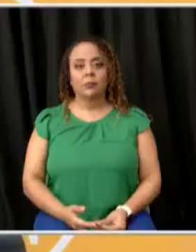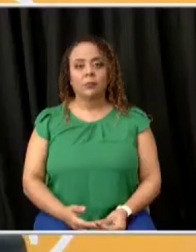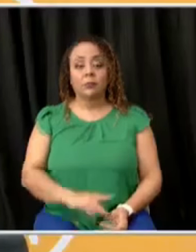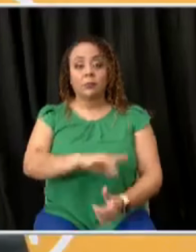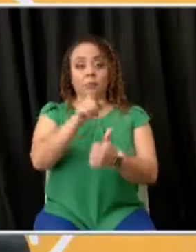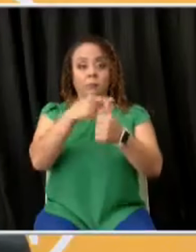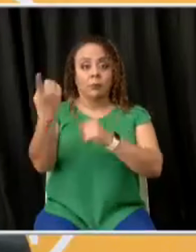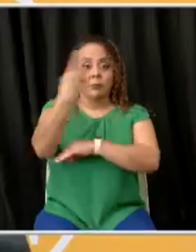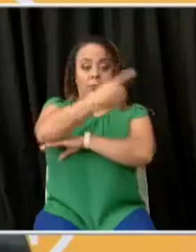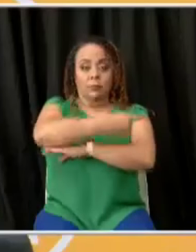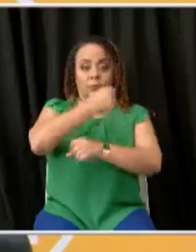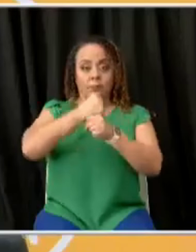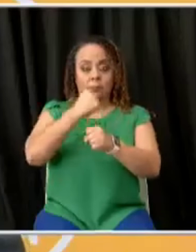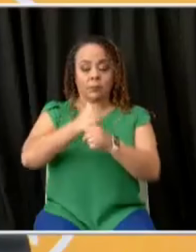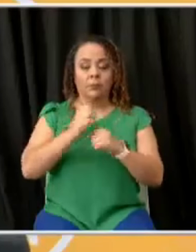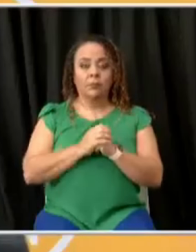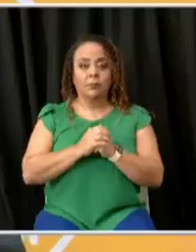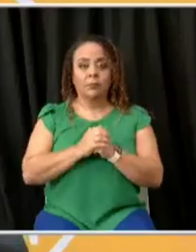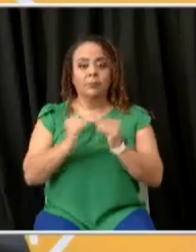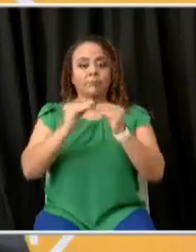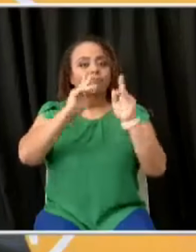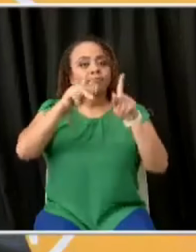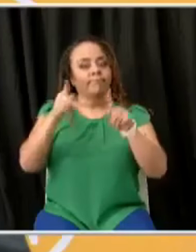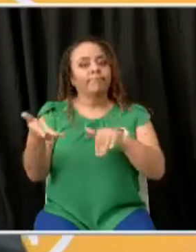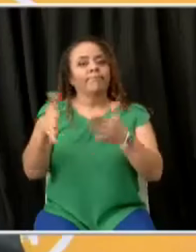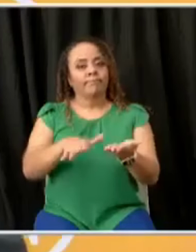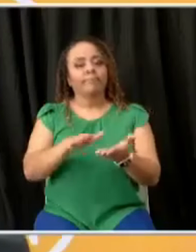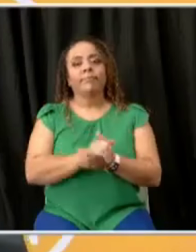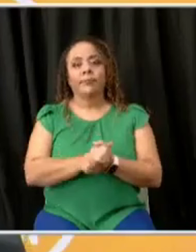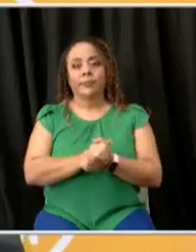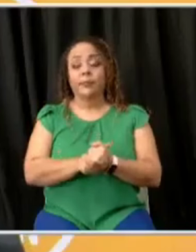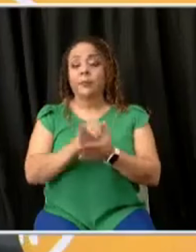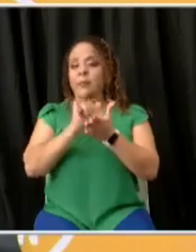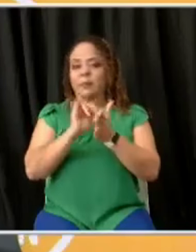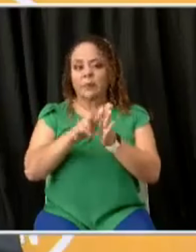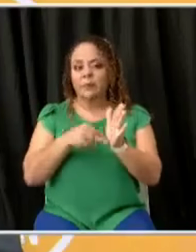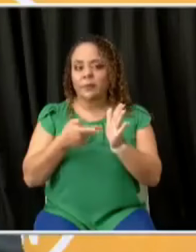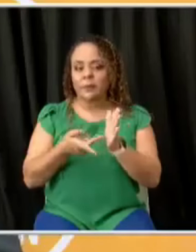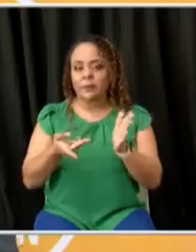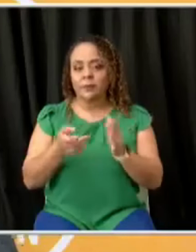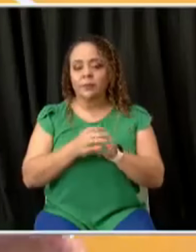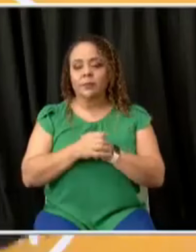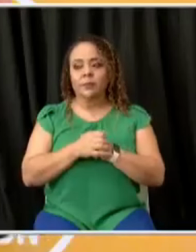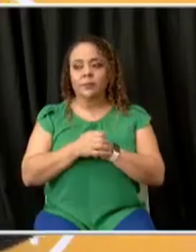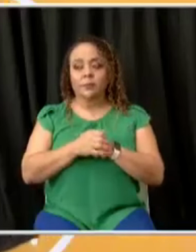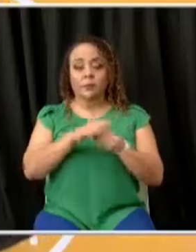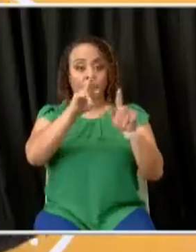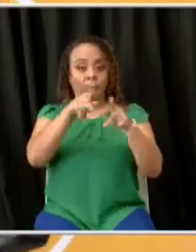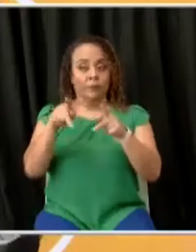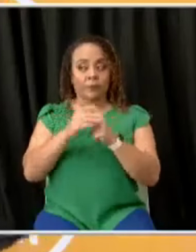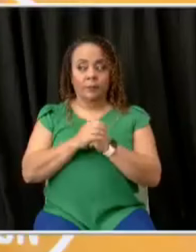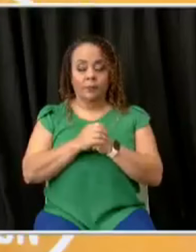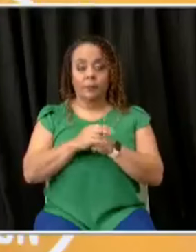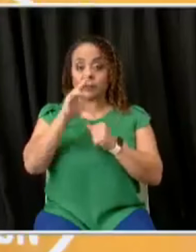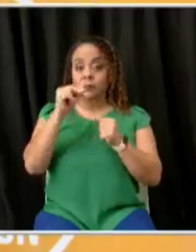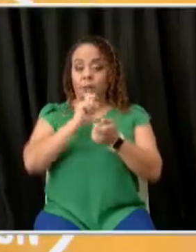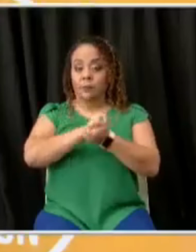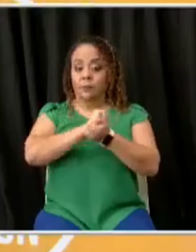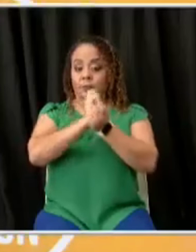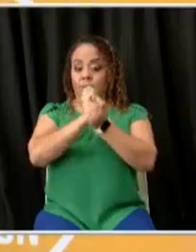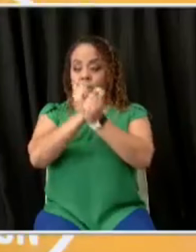de trabajo son los que más gente mata. Claro. Eso significa de que la persona que no está